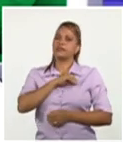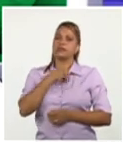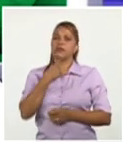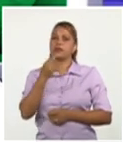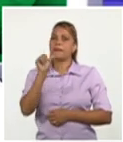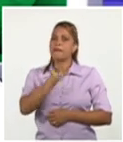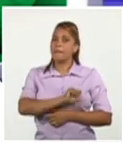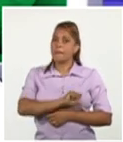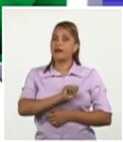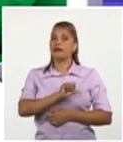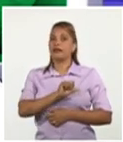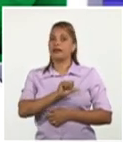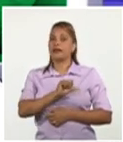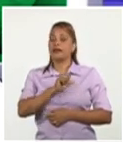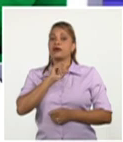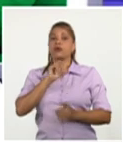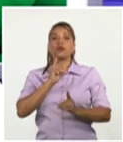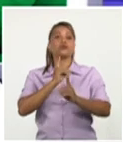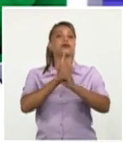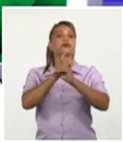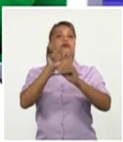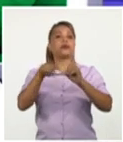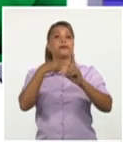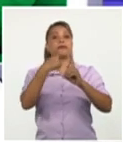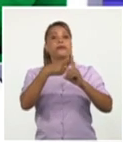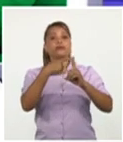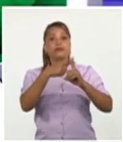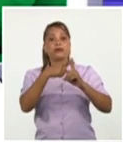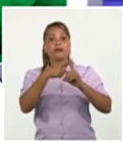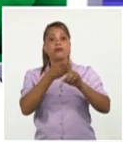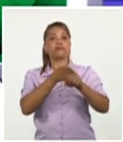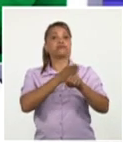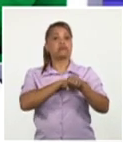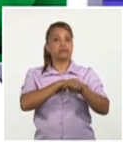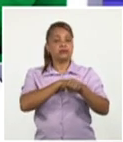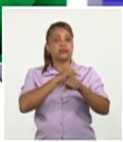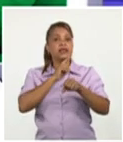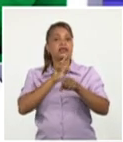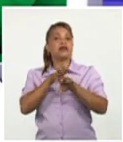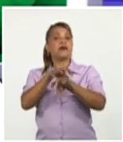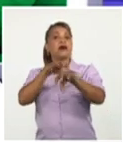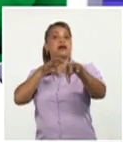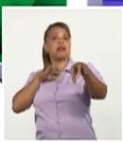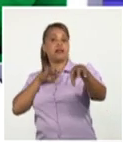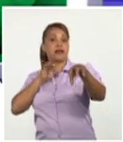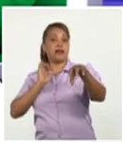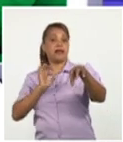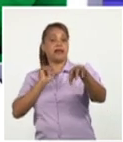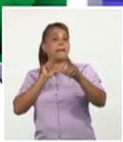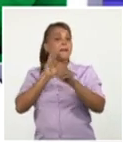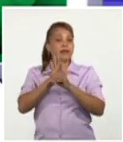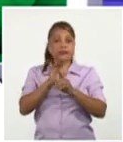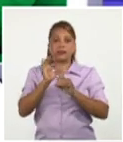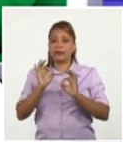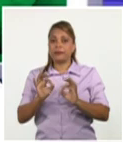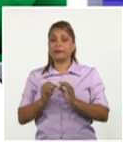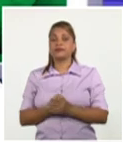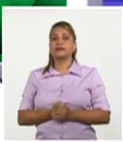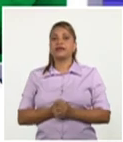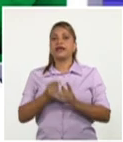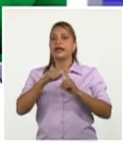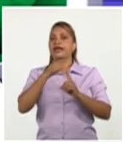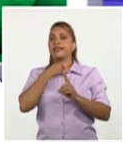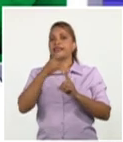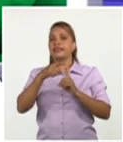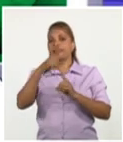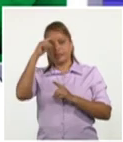al ser contacto de un caso positivo se mantenía aislada. Inicialmente el test dio positivo, se